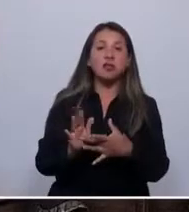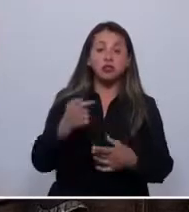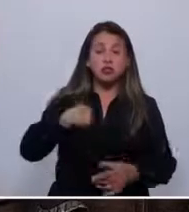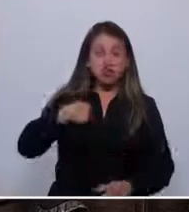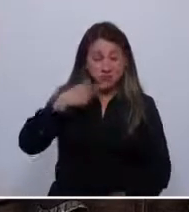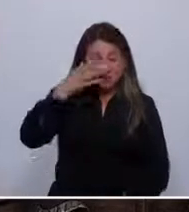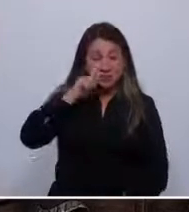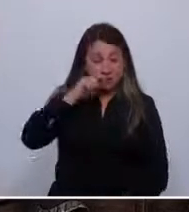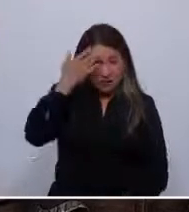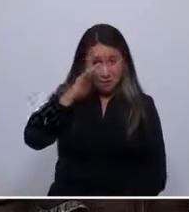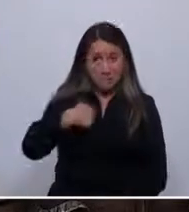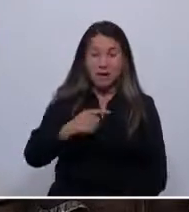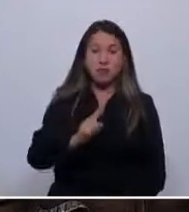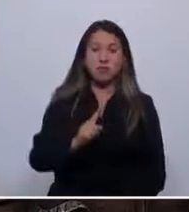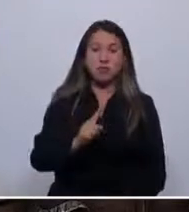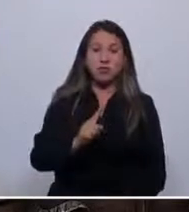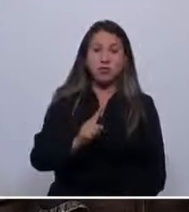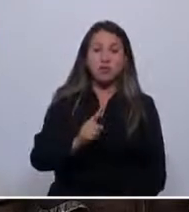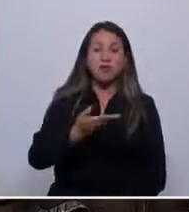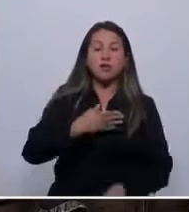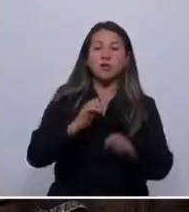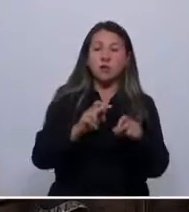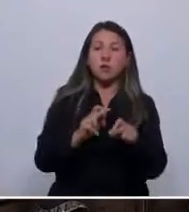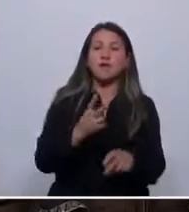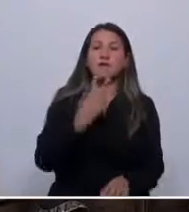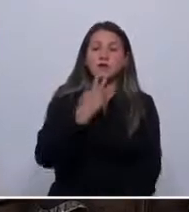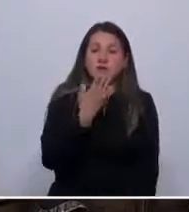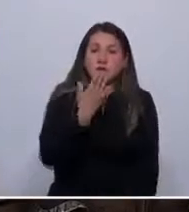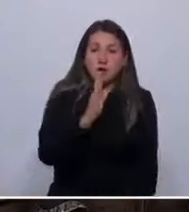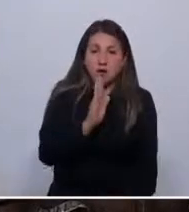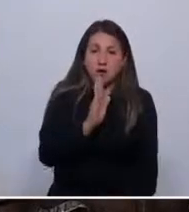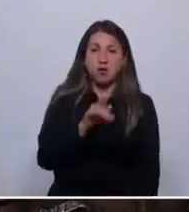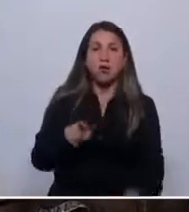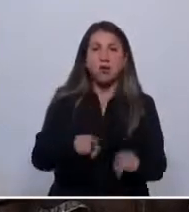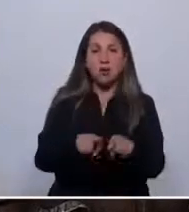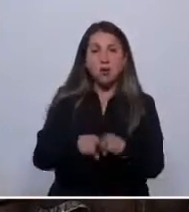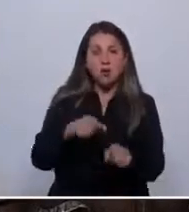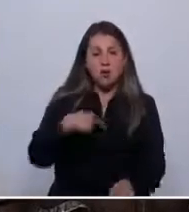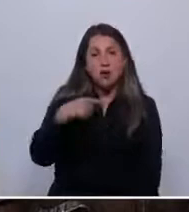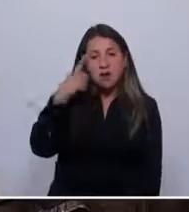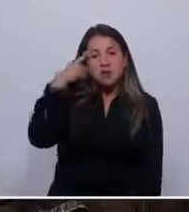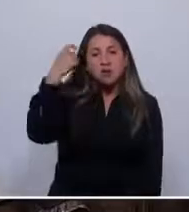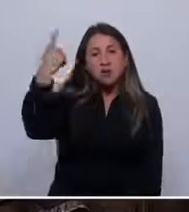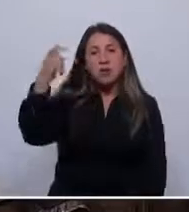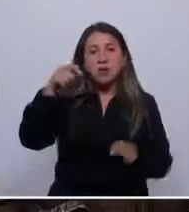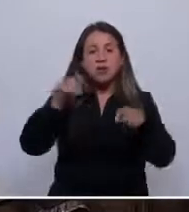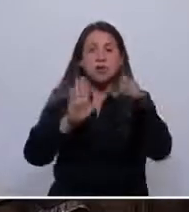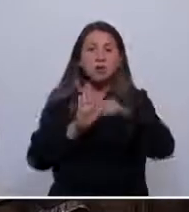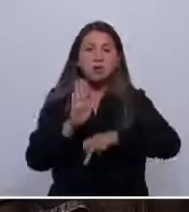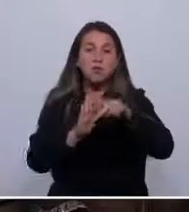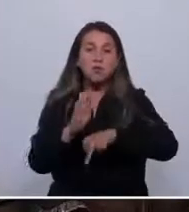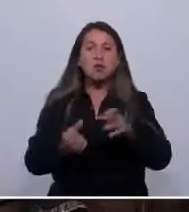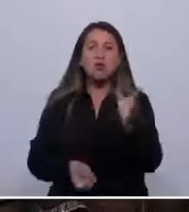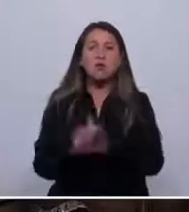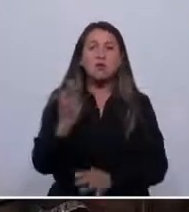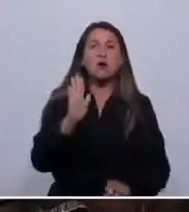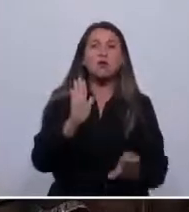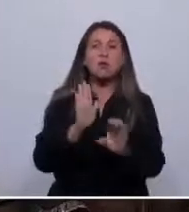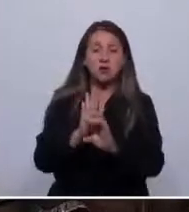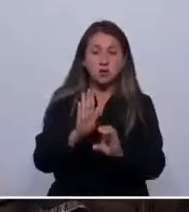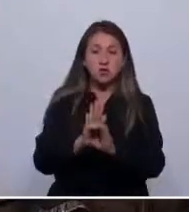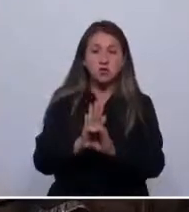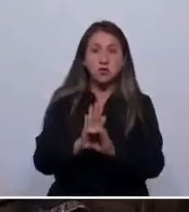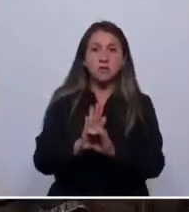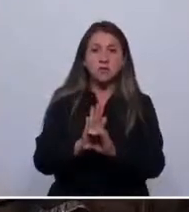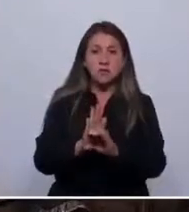la oportunidad de tener una vida mejor. Sueño también que en este proyecto de nueva constitución se